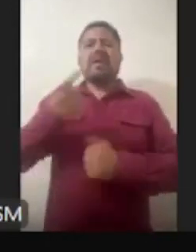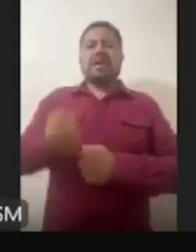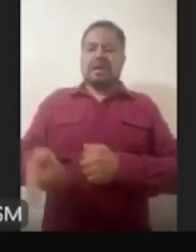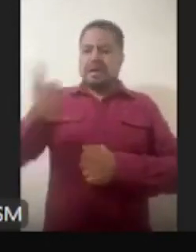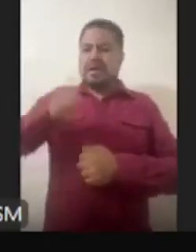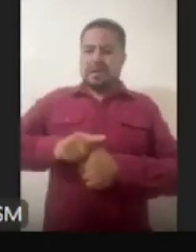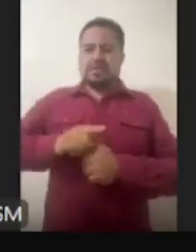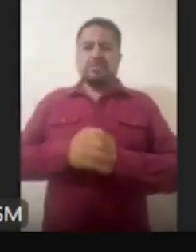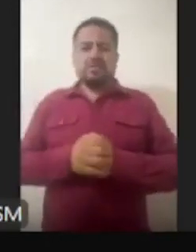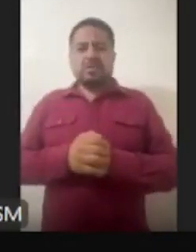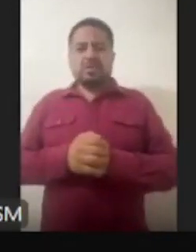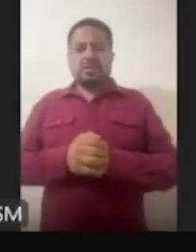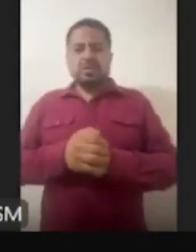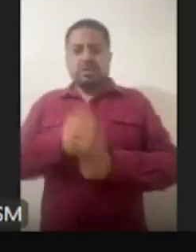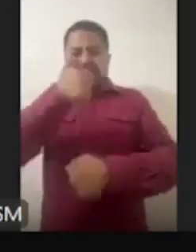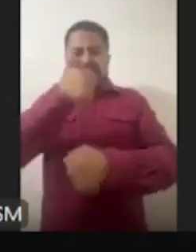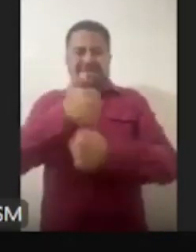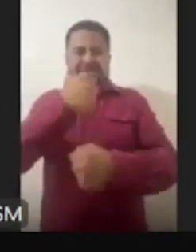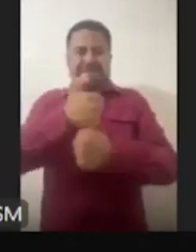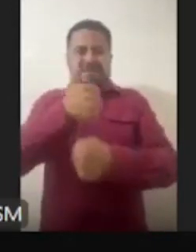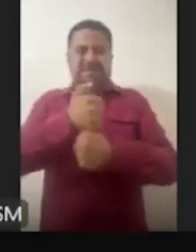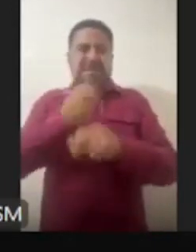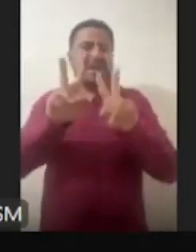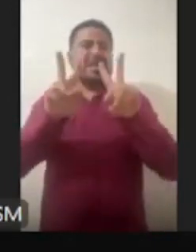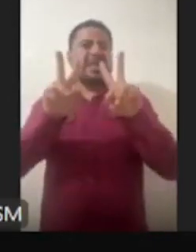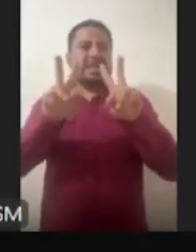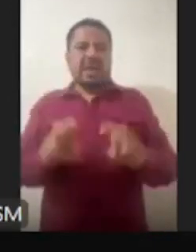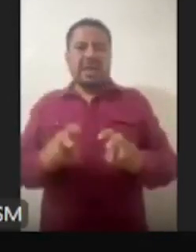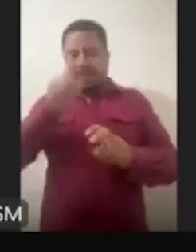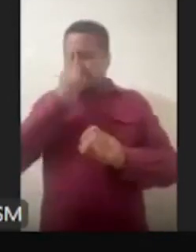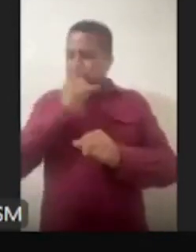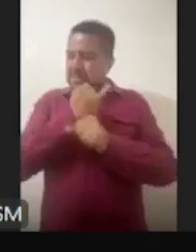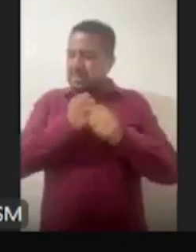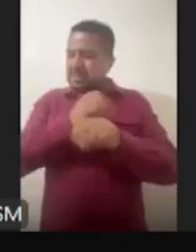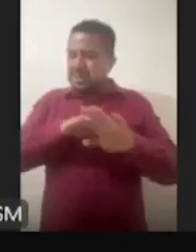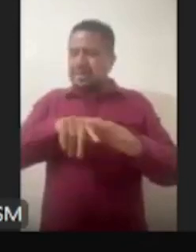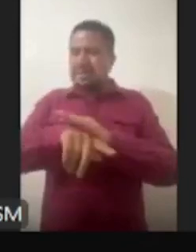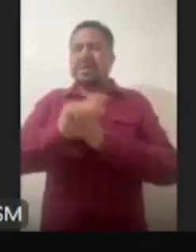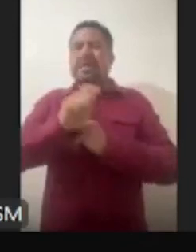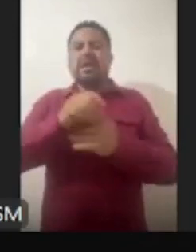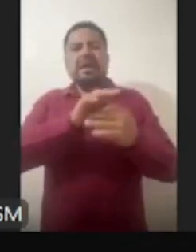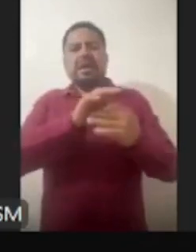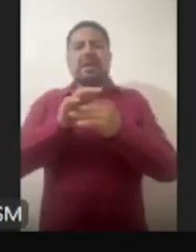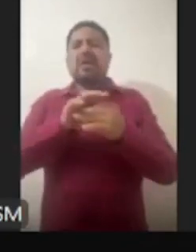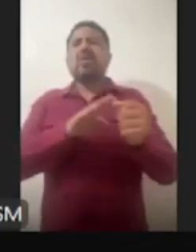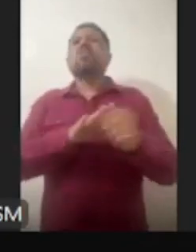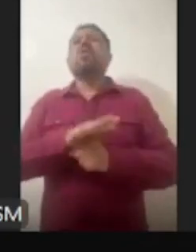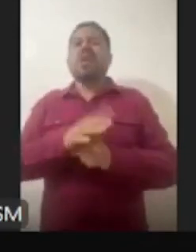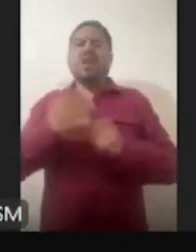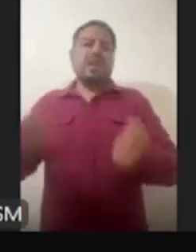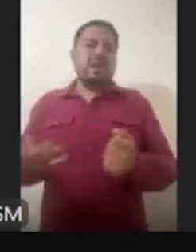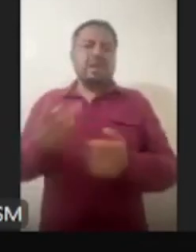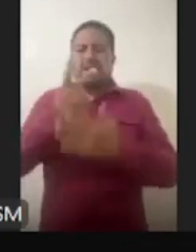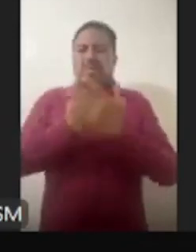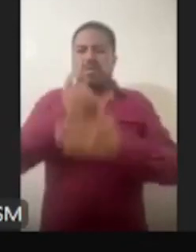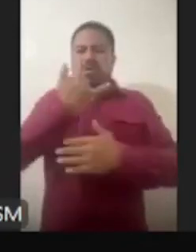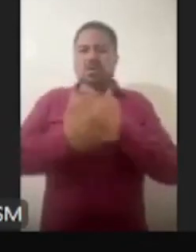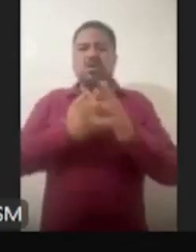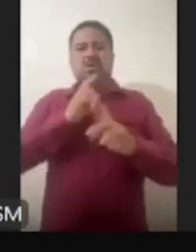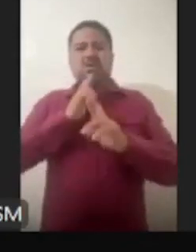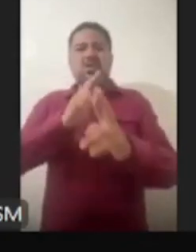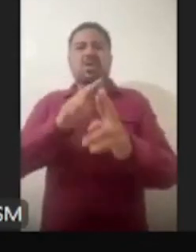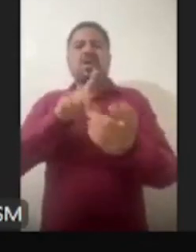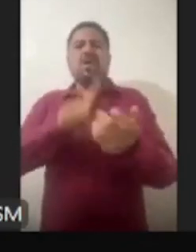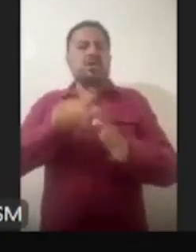El sexto asunto listado para analizar y resolver corresponde a un proyecto de resolución sobre el juicio